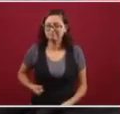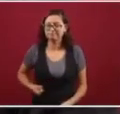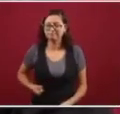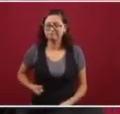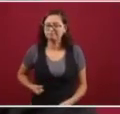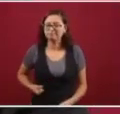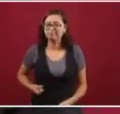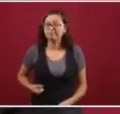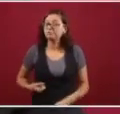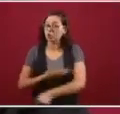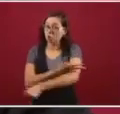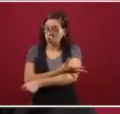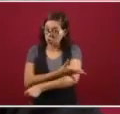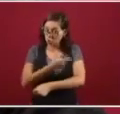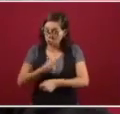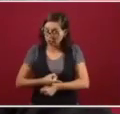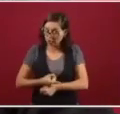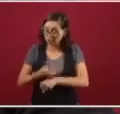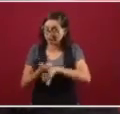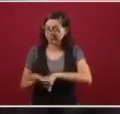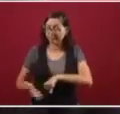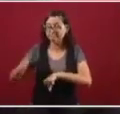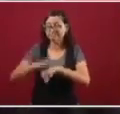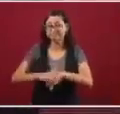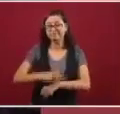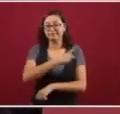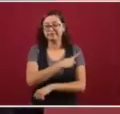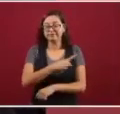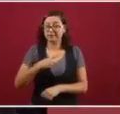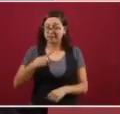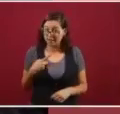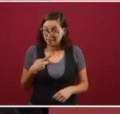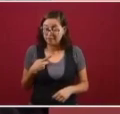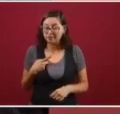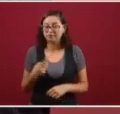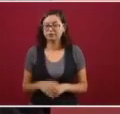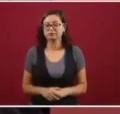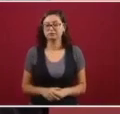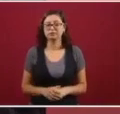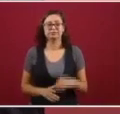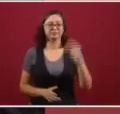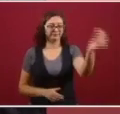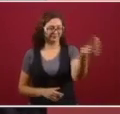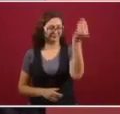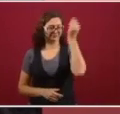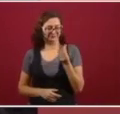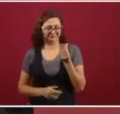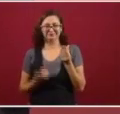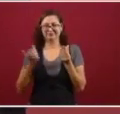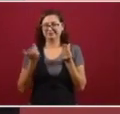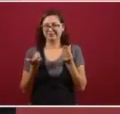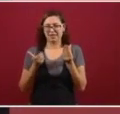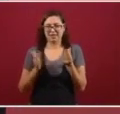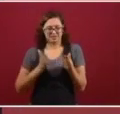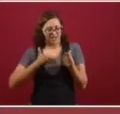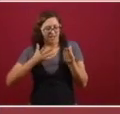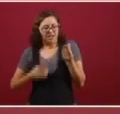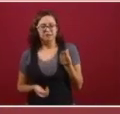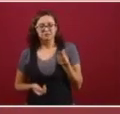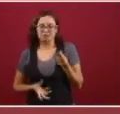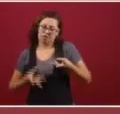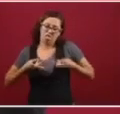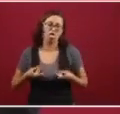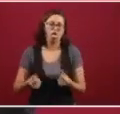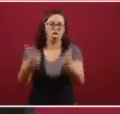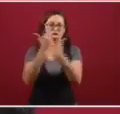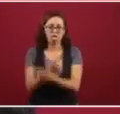y con honestidad, porque no es nada más de tener el presupuesto, es cómo